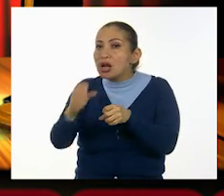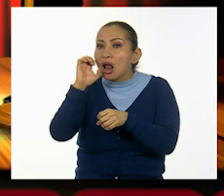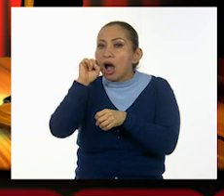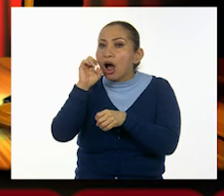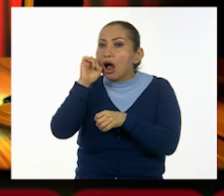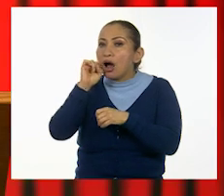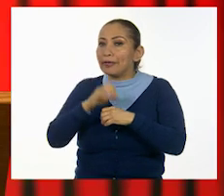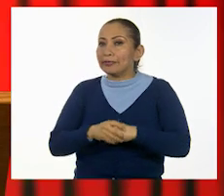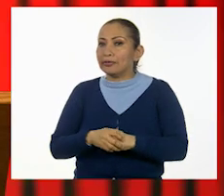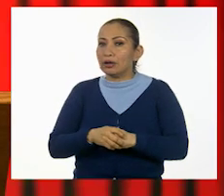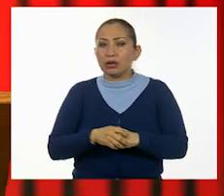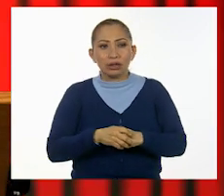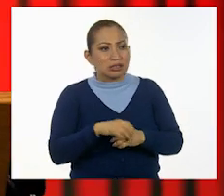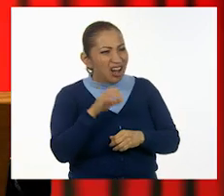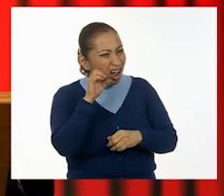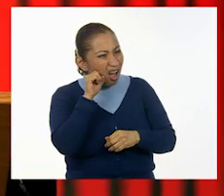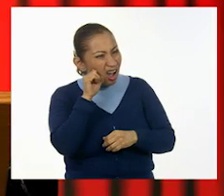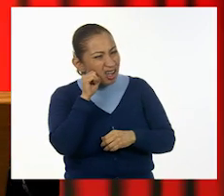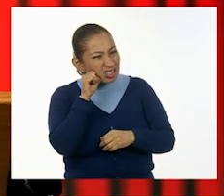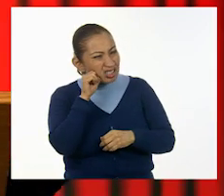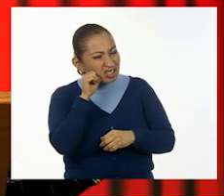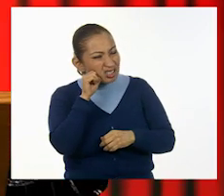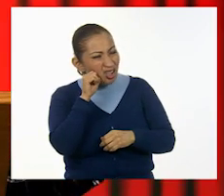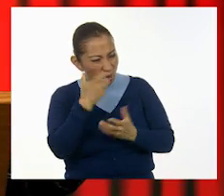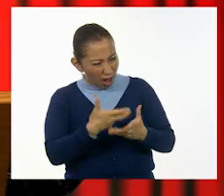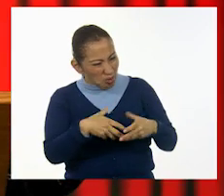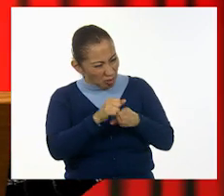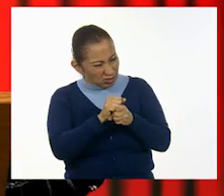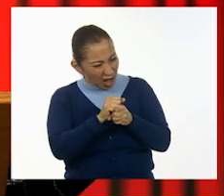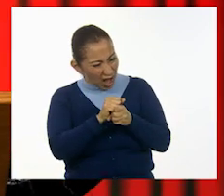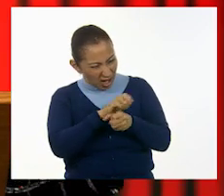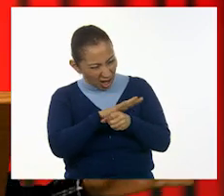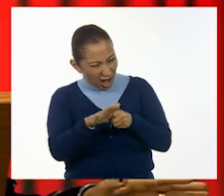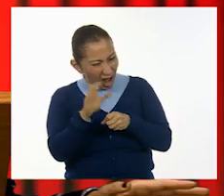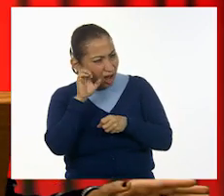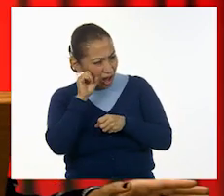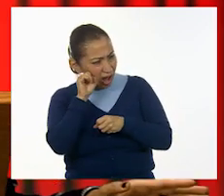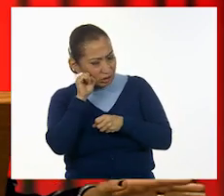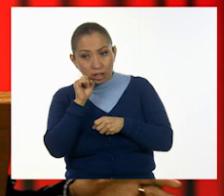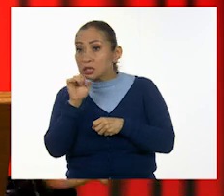naranjas. ¿Naranjas? ¿Una bolsa llena de